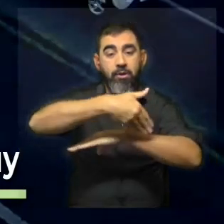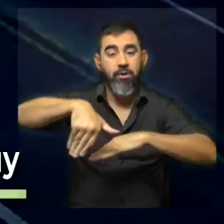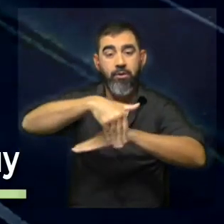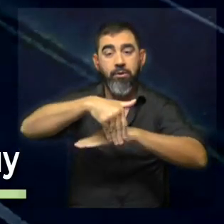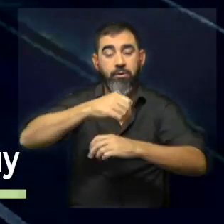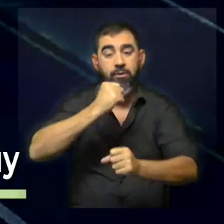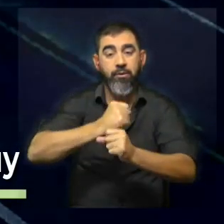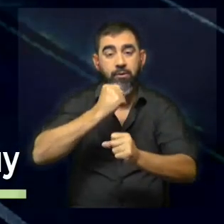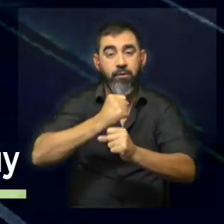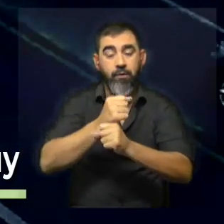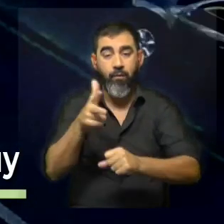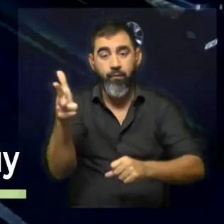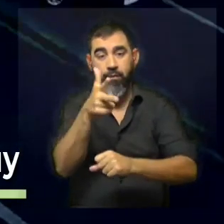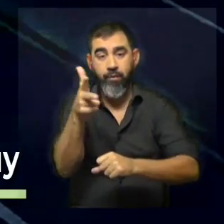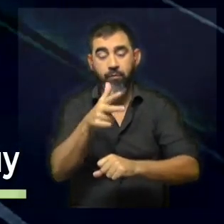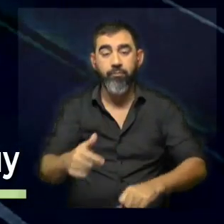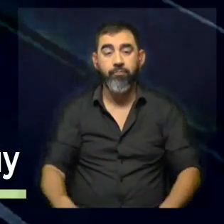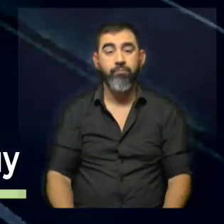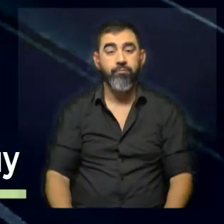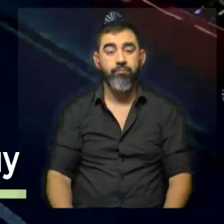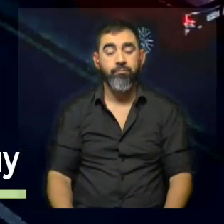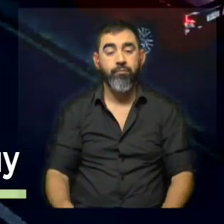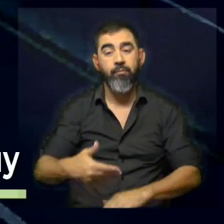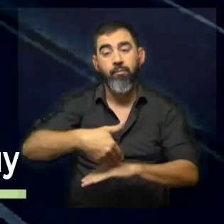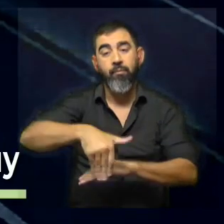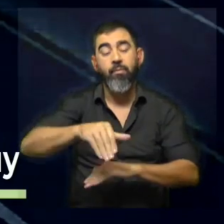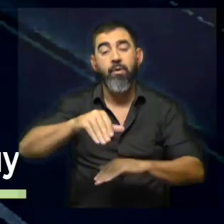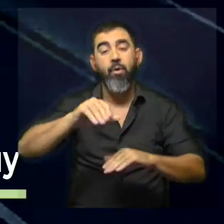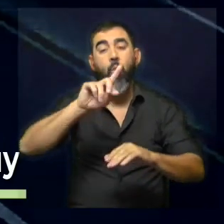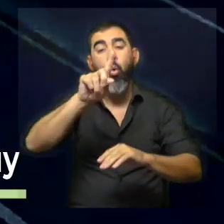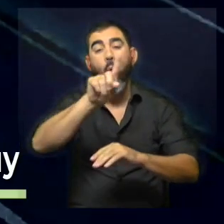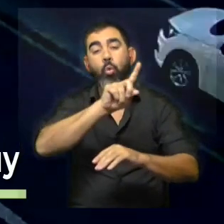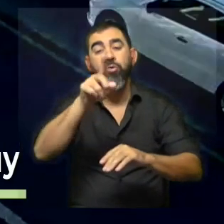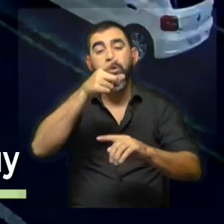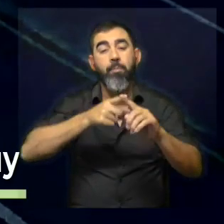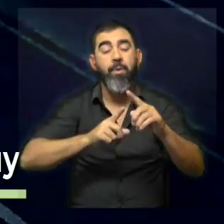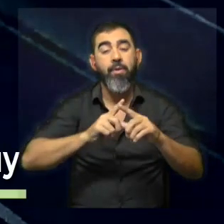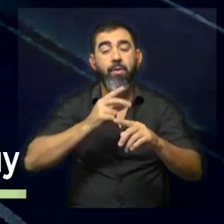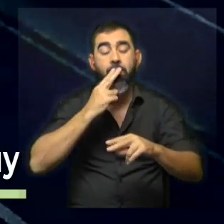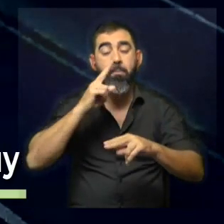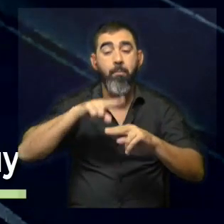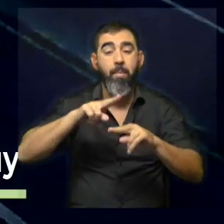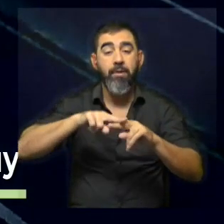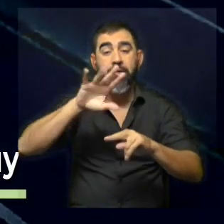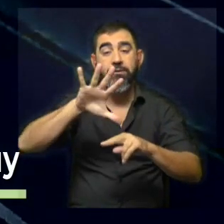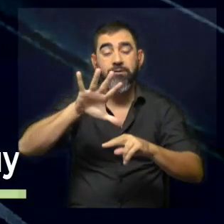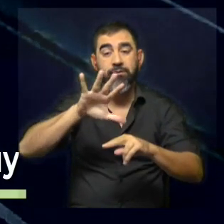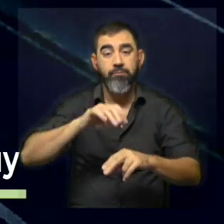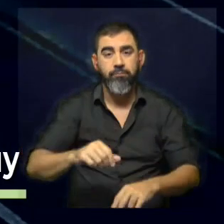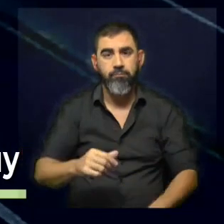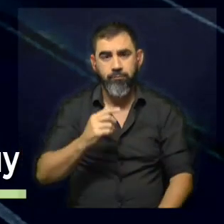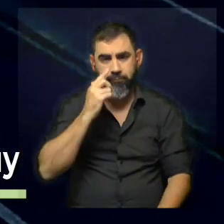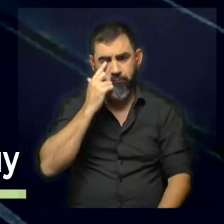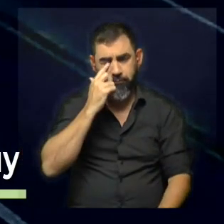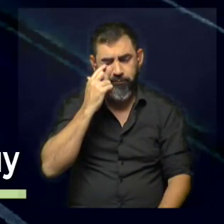allí de de filmación Esto será a partir de las 23:30 del martes cinco eh